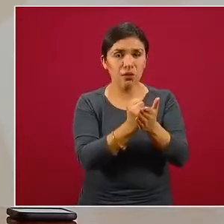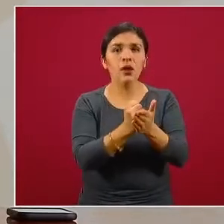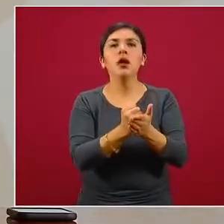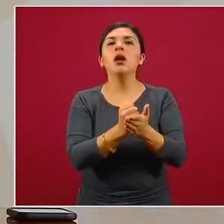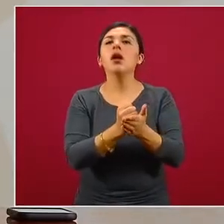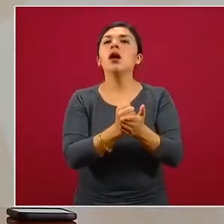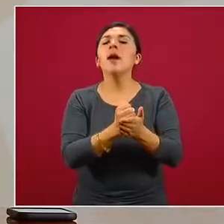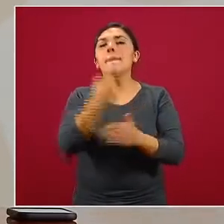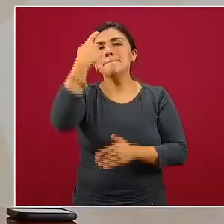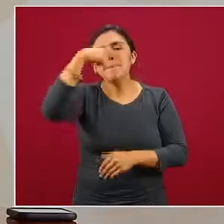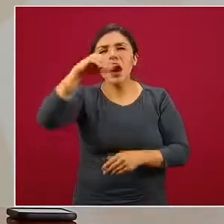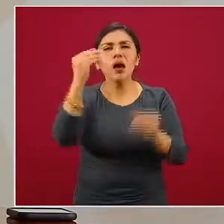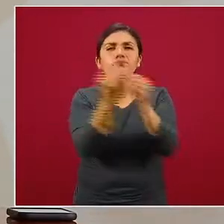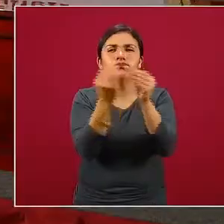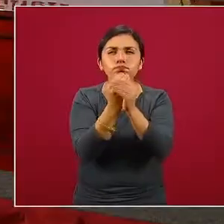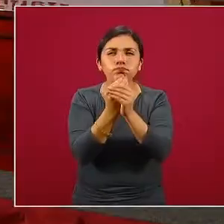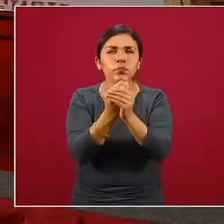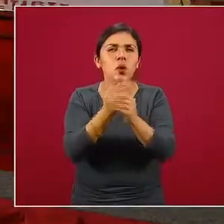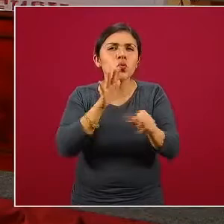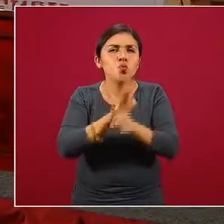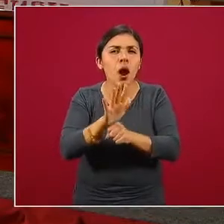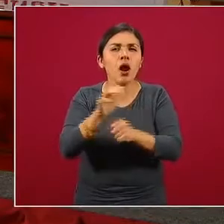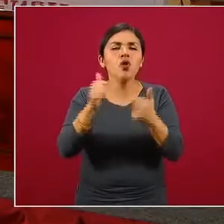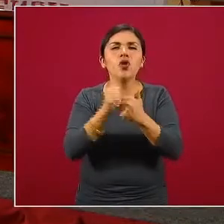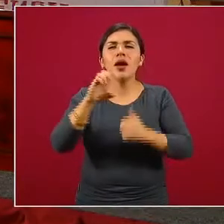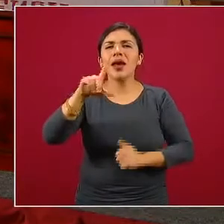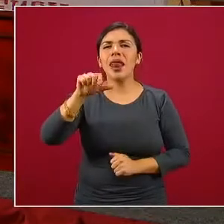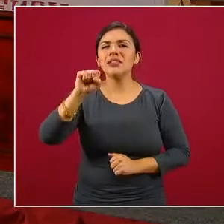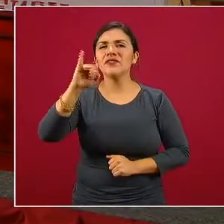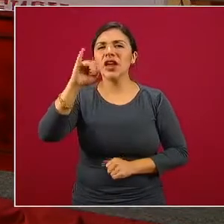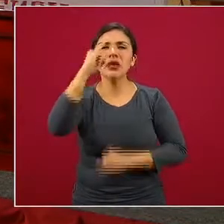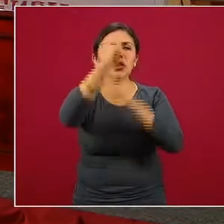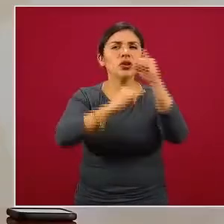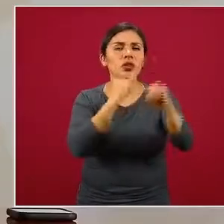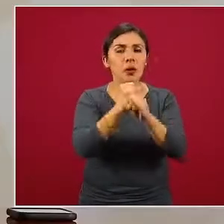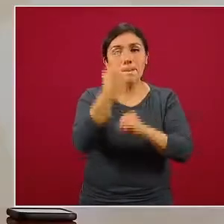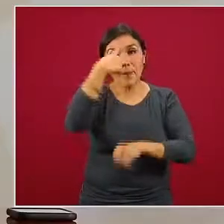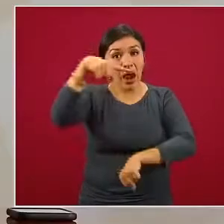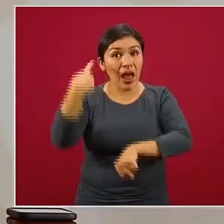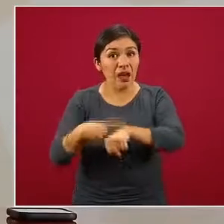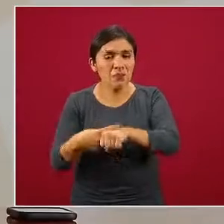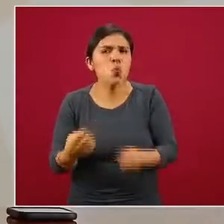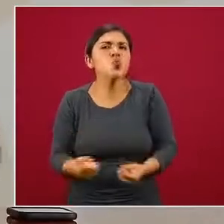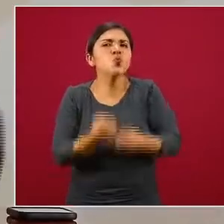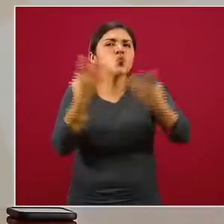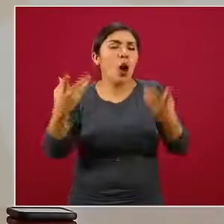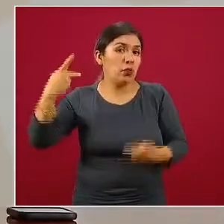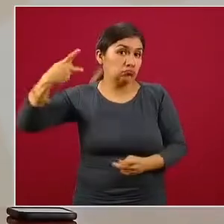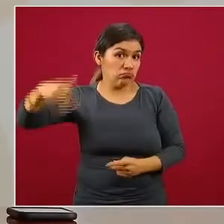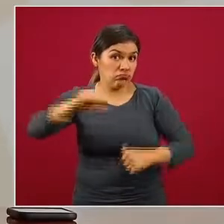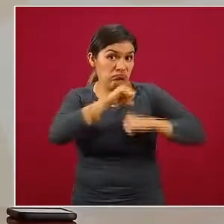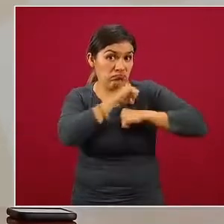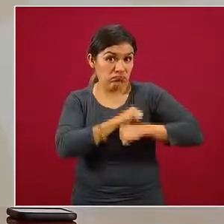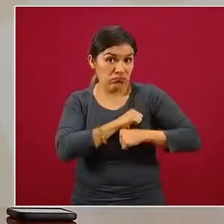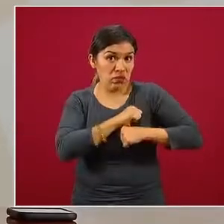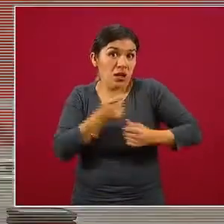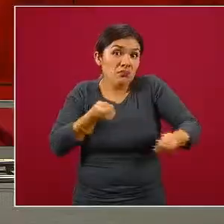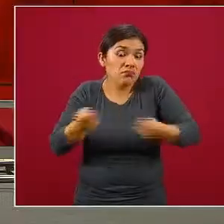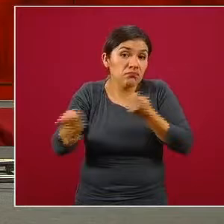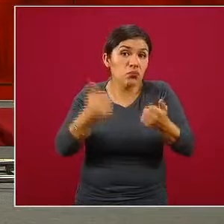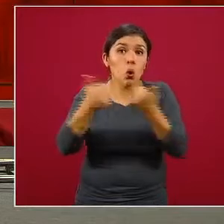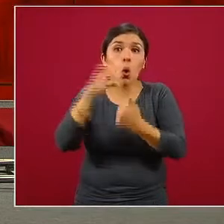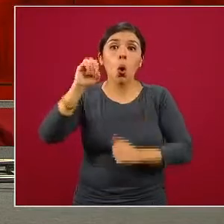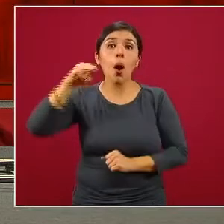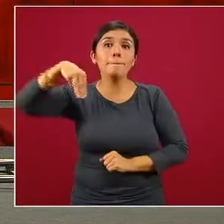de clasificación y codificación, usando la clasificación internacional de enfermedades que tutela la Organización Mundial de la Salud